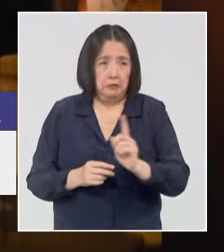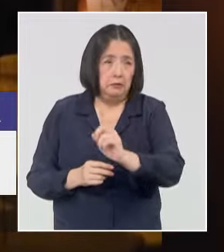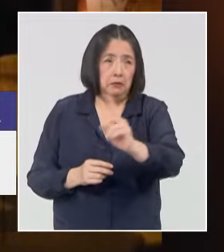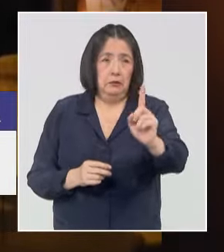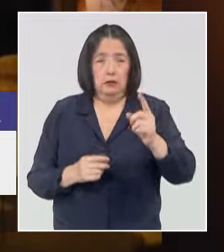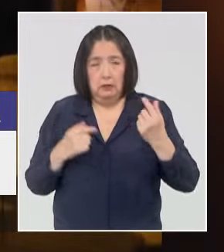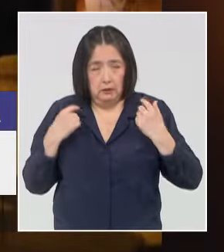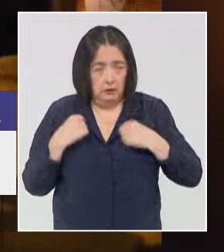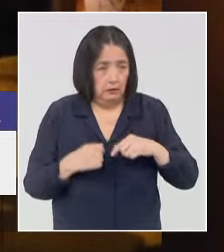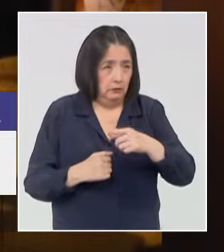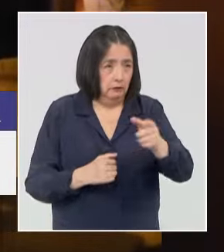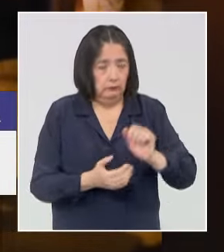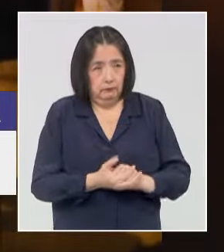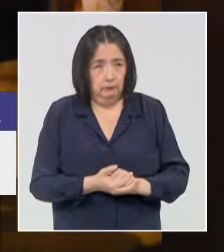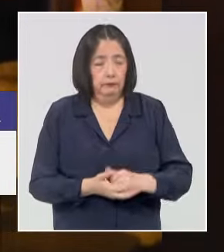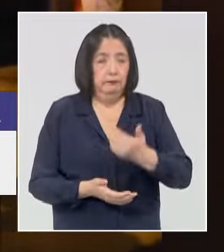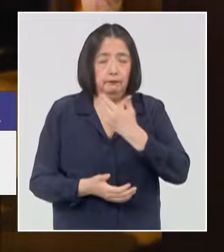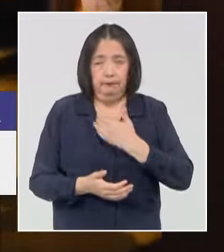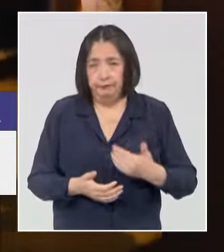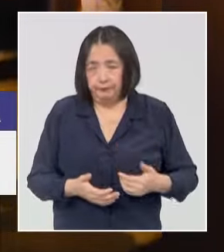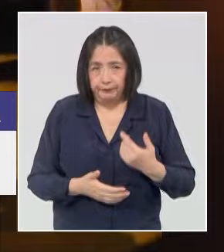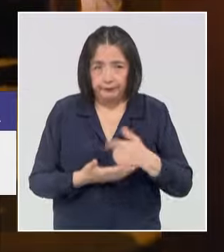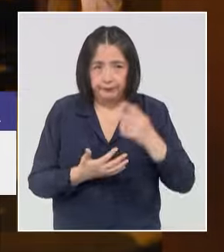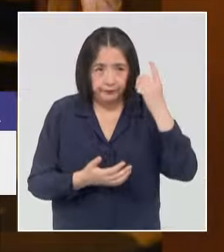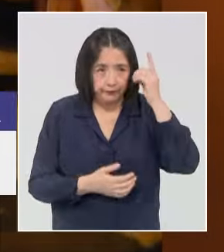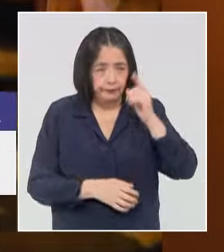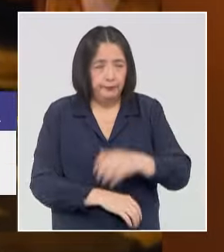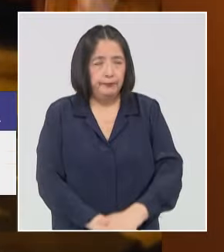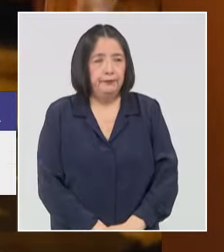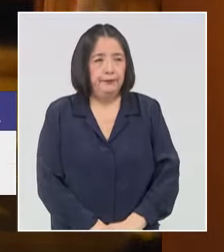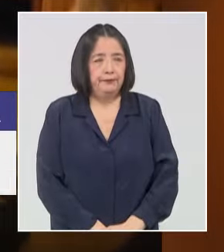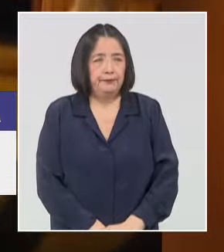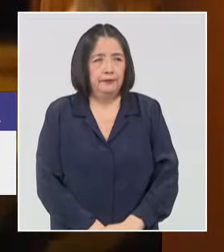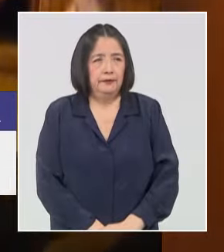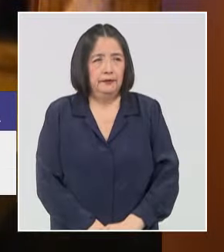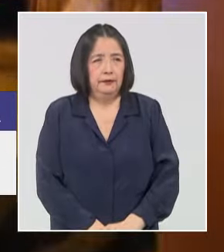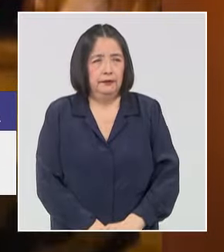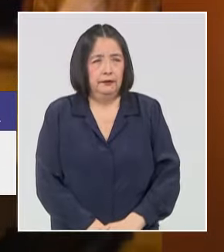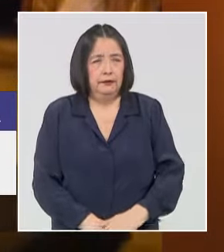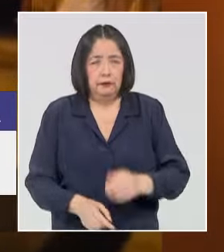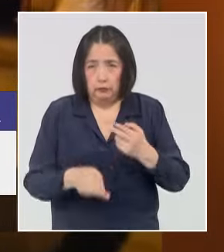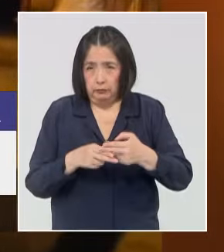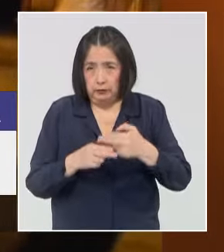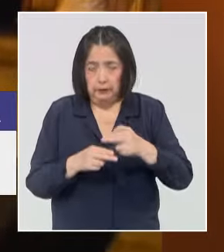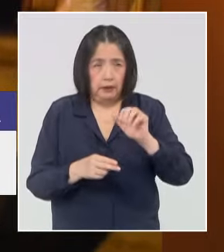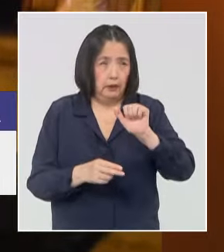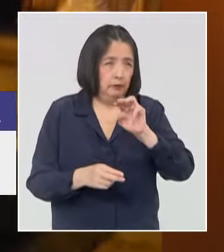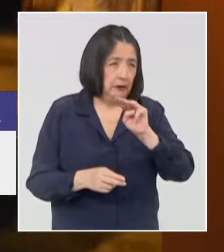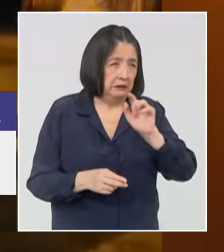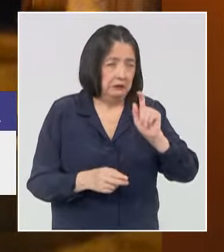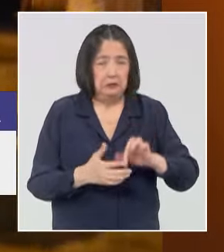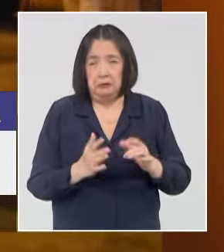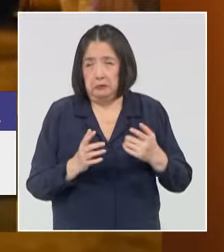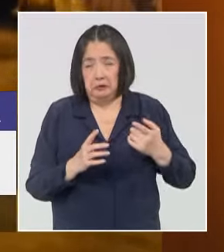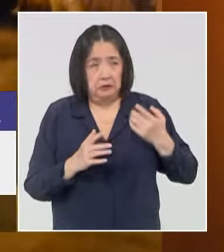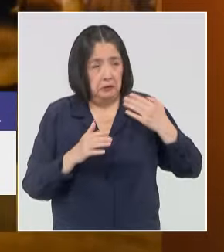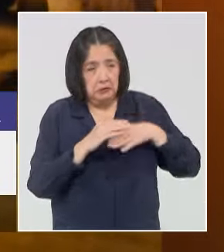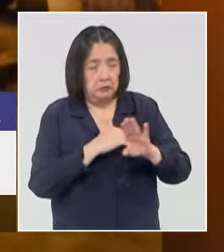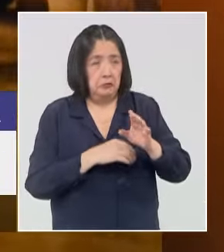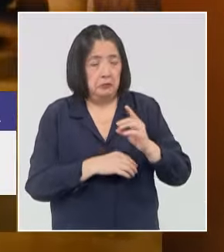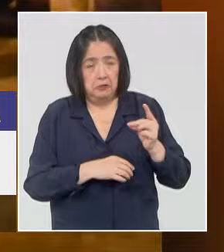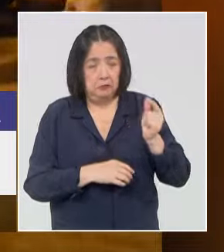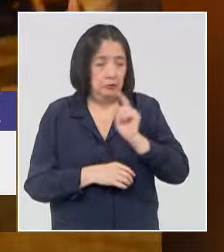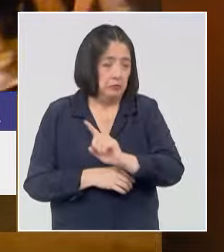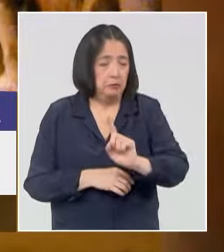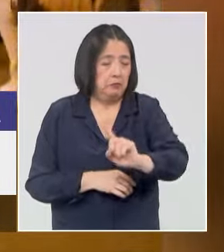al abogado, a la defensa legal de la Presidenta de la República, Dina Boluarte, exactamente a Mateo Castañeda. Entró de manera muy rauda, también se